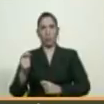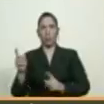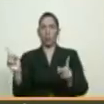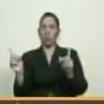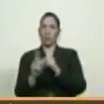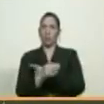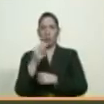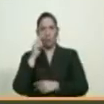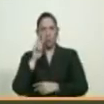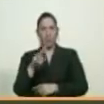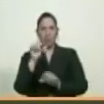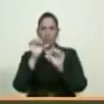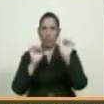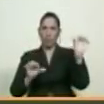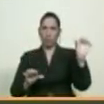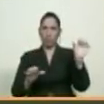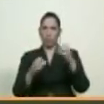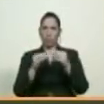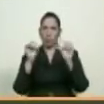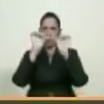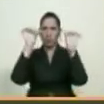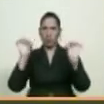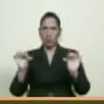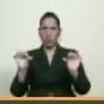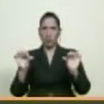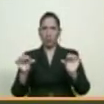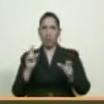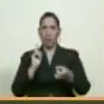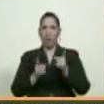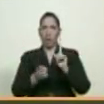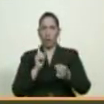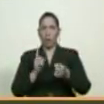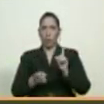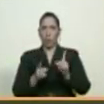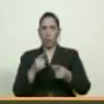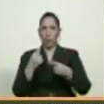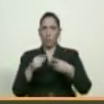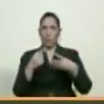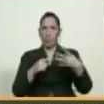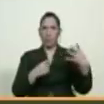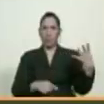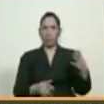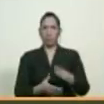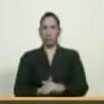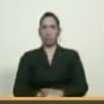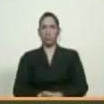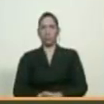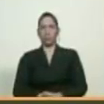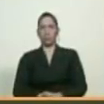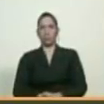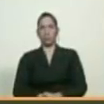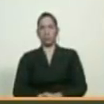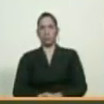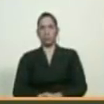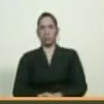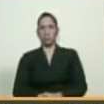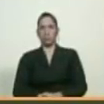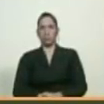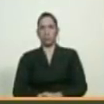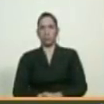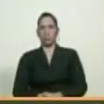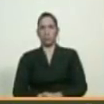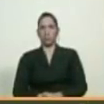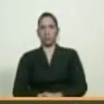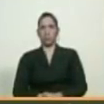sistema. Nosotros podemos adelantar algunas de sus características. Insistimos que la